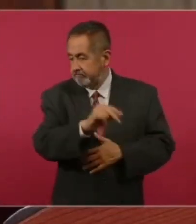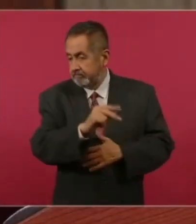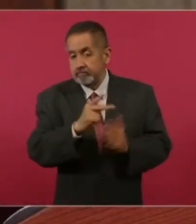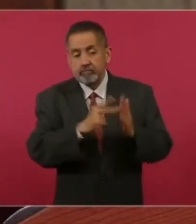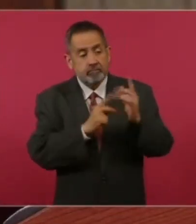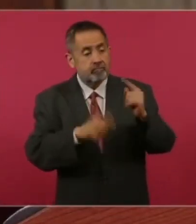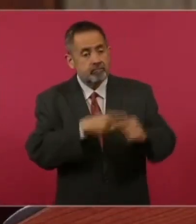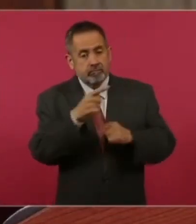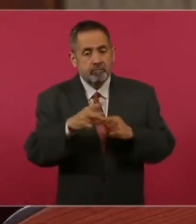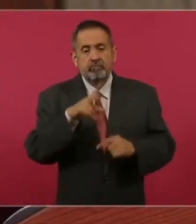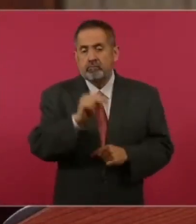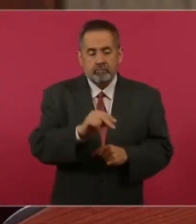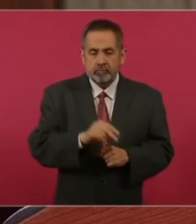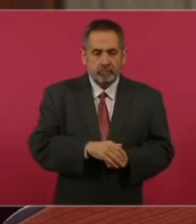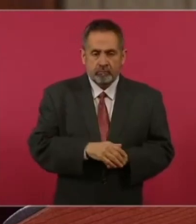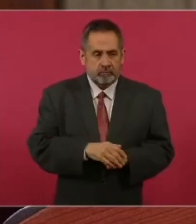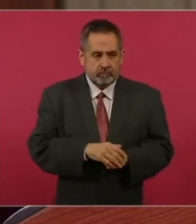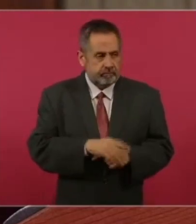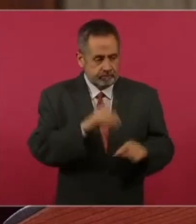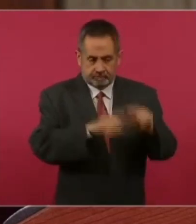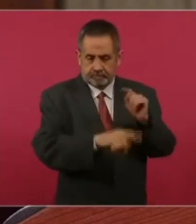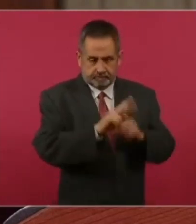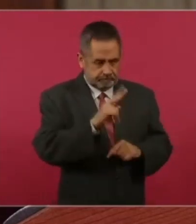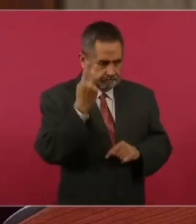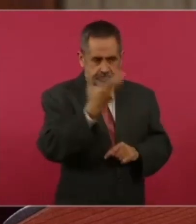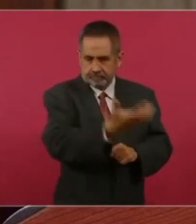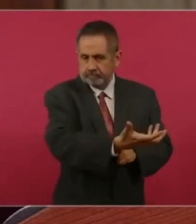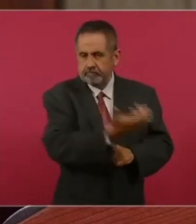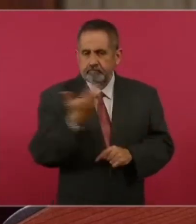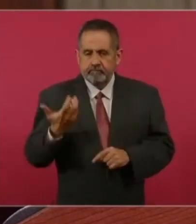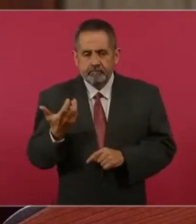o que regresen pero lo que se llevaron.